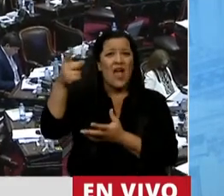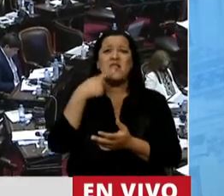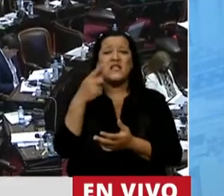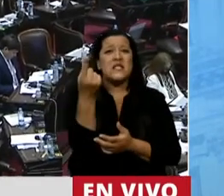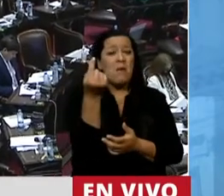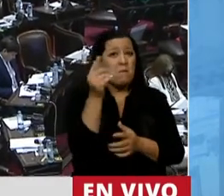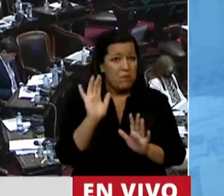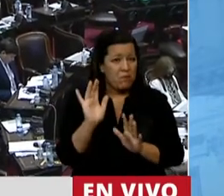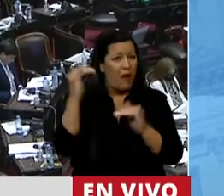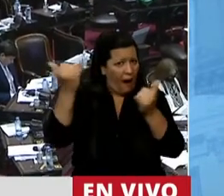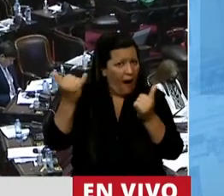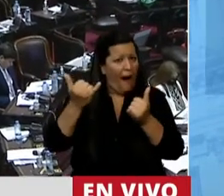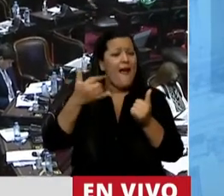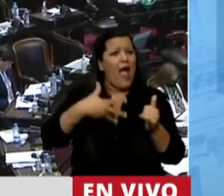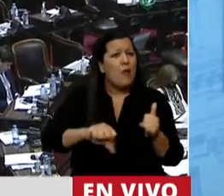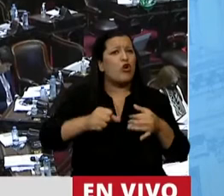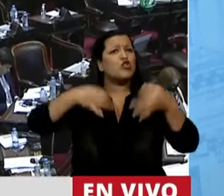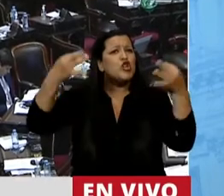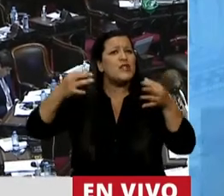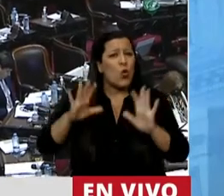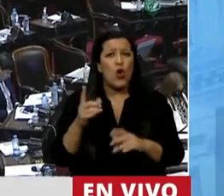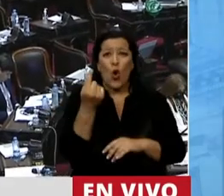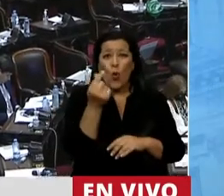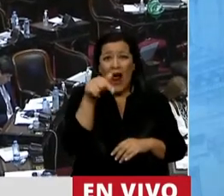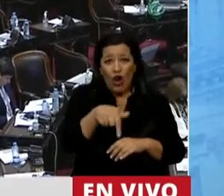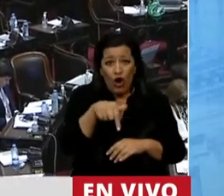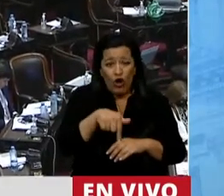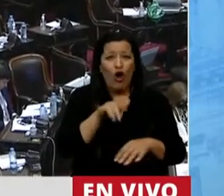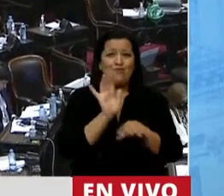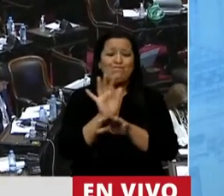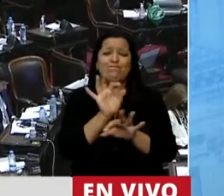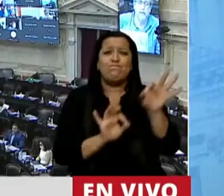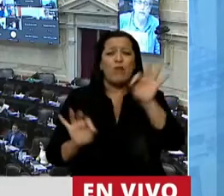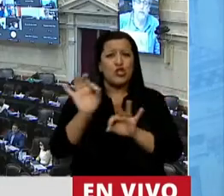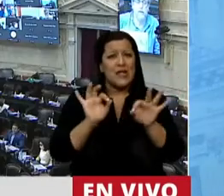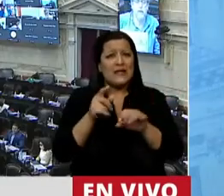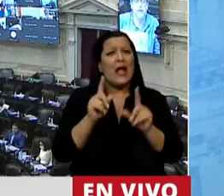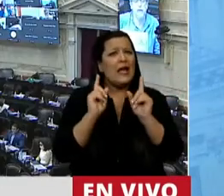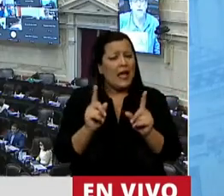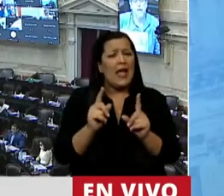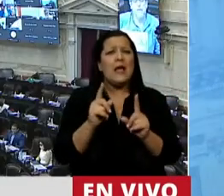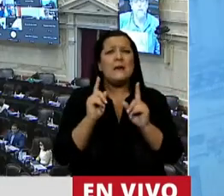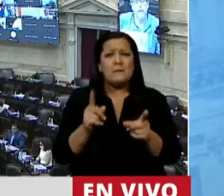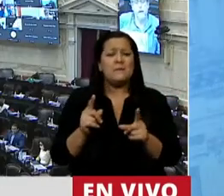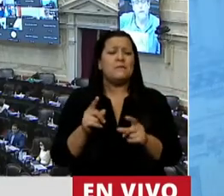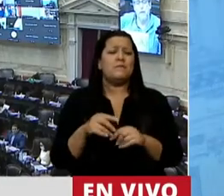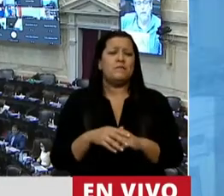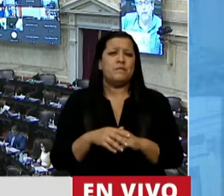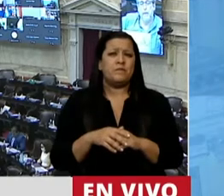abortos seguros, cuyo valor hoy trepa un porcentaje significativo de la canasta